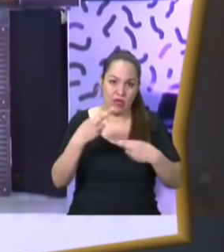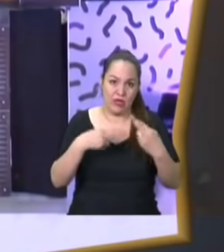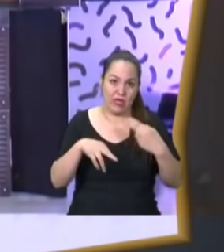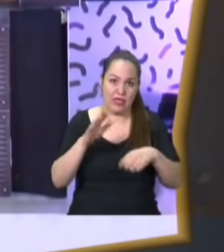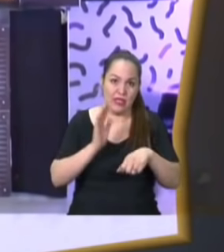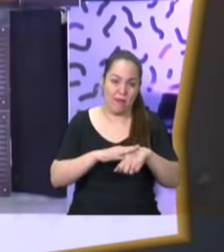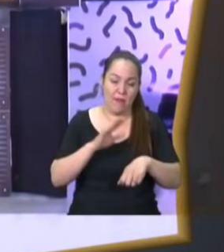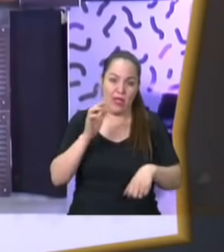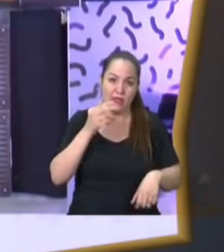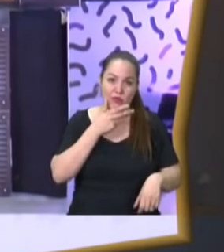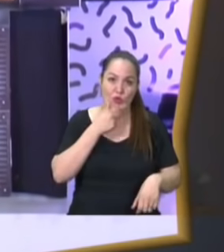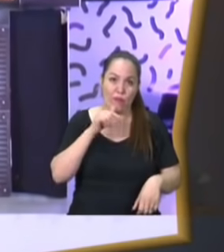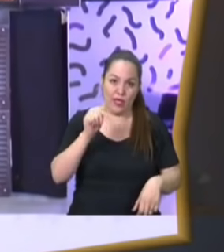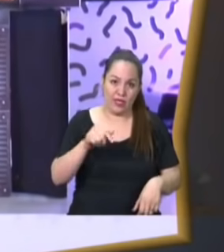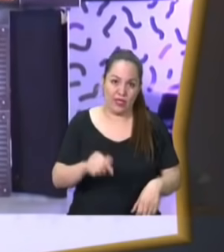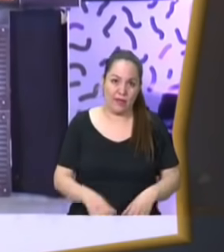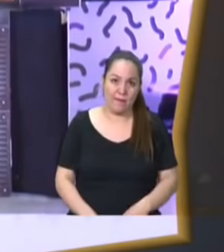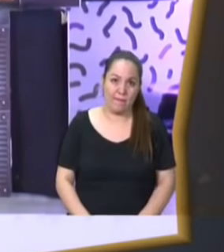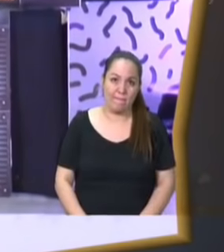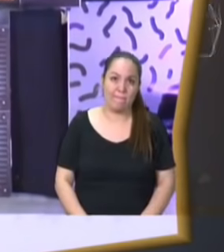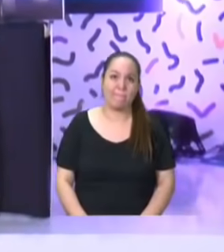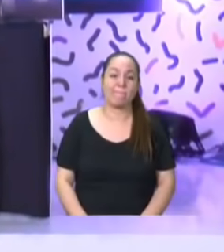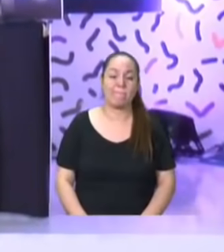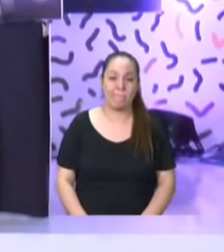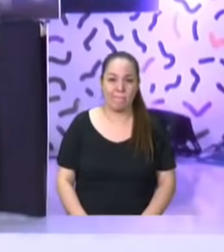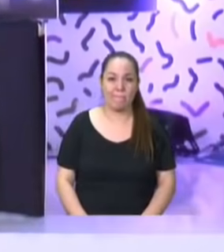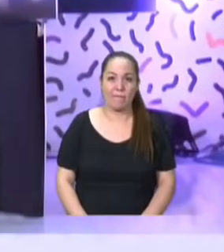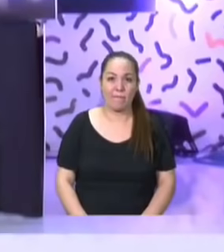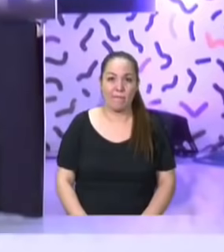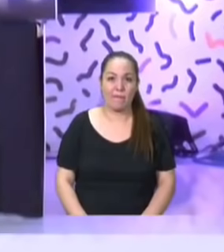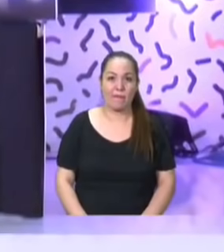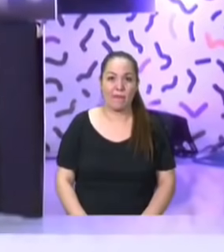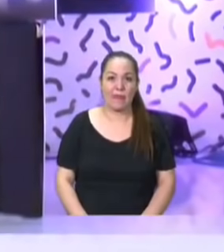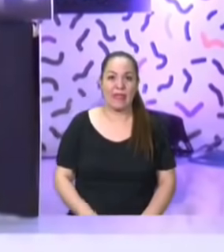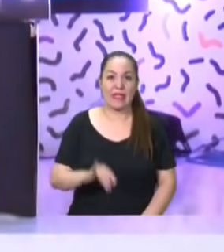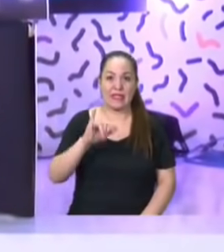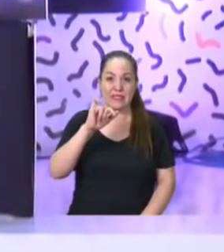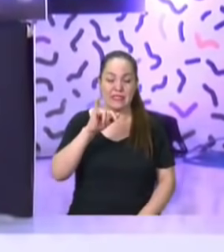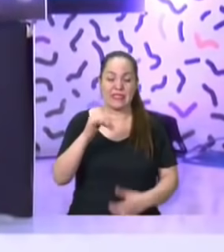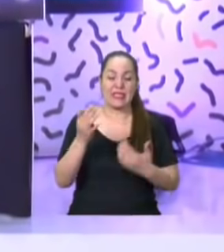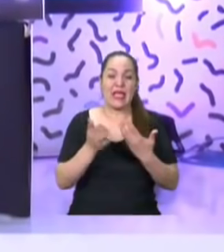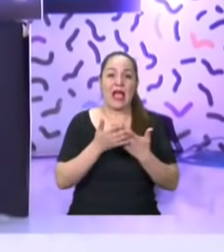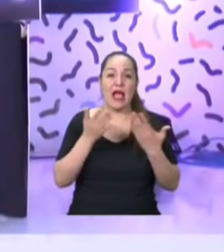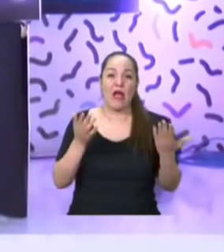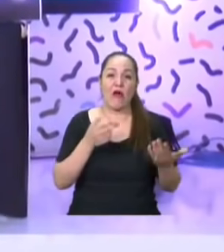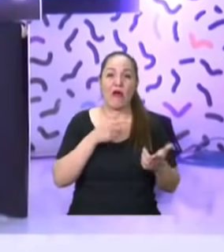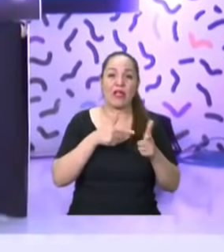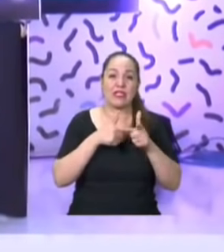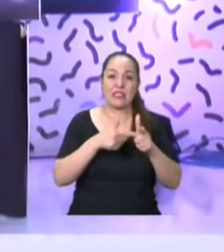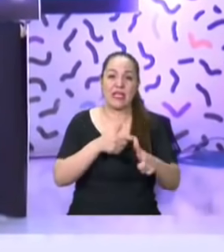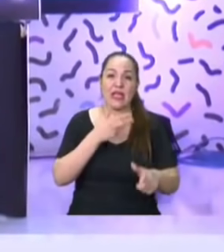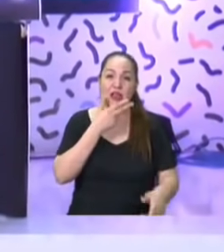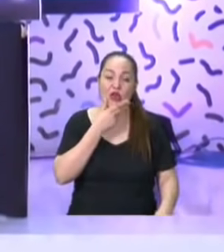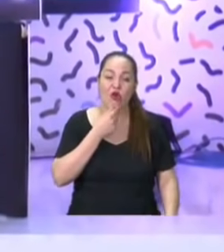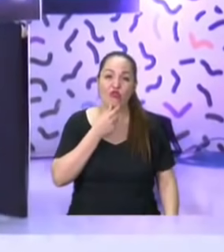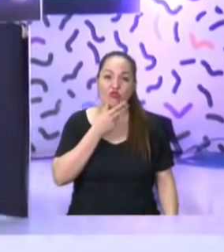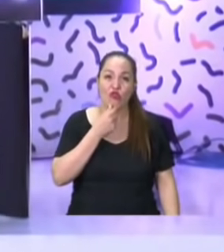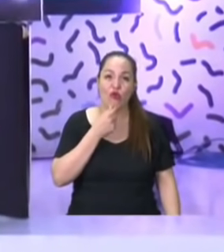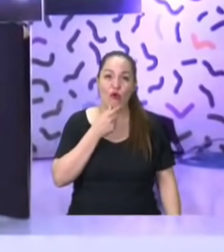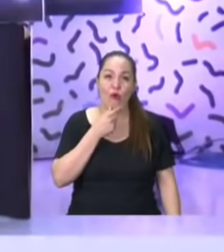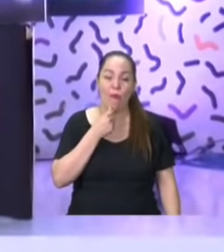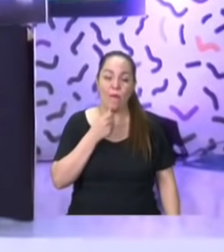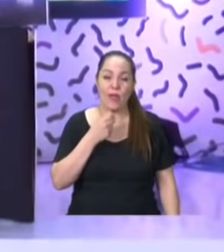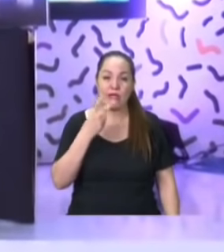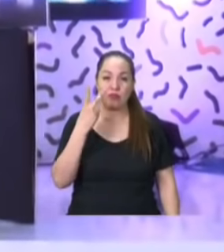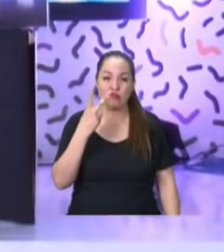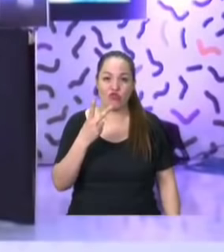de varones. Así es, vamos a ahora al duelo de los hombres. En este caso va a ser Jorge frente